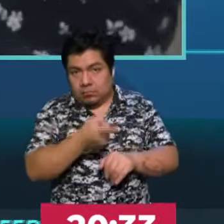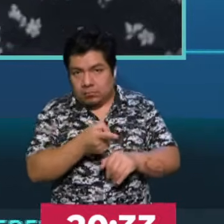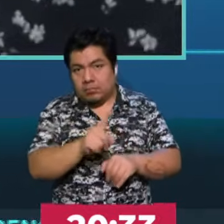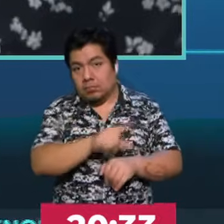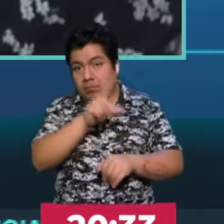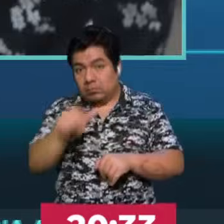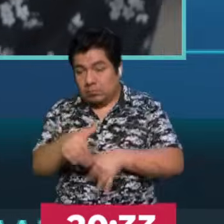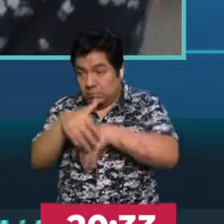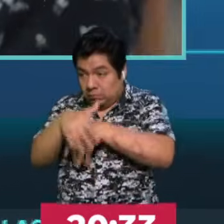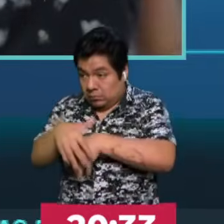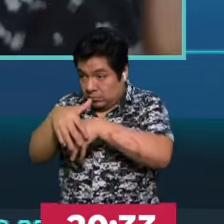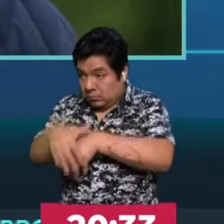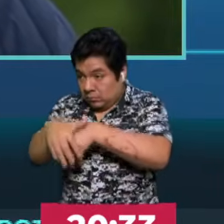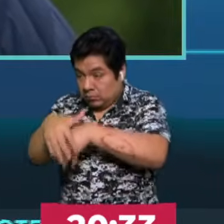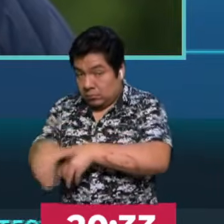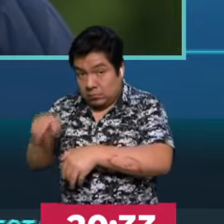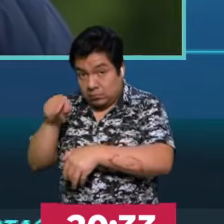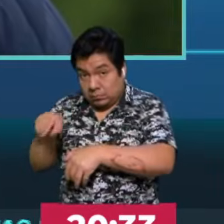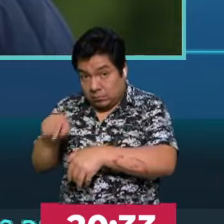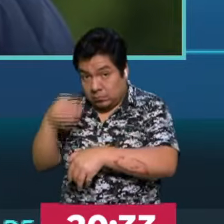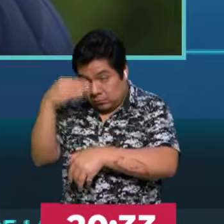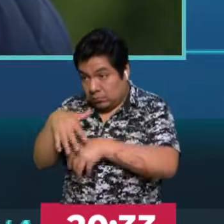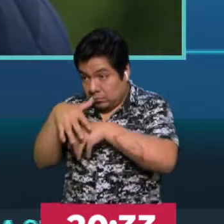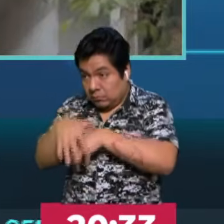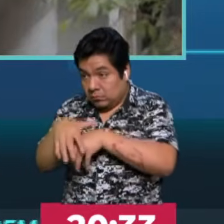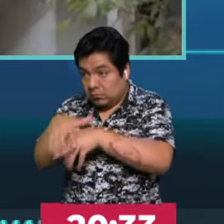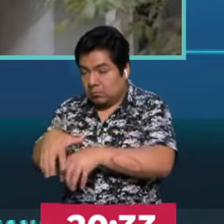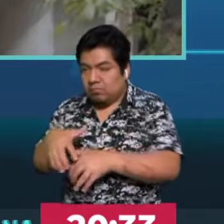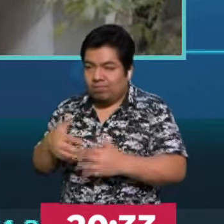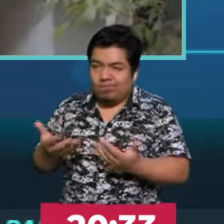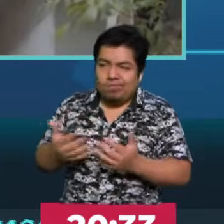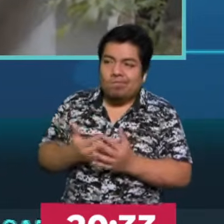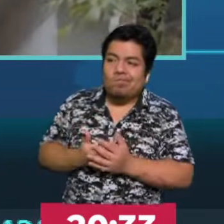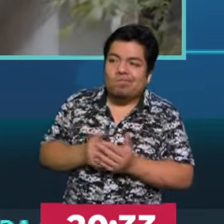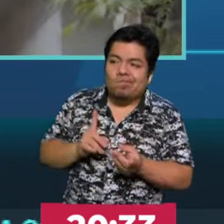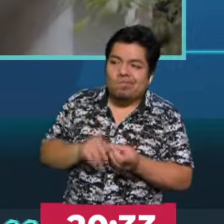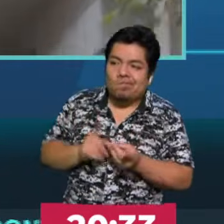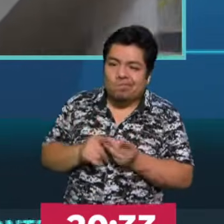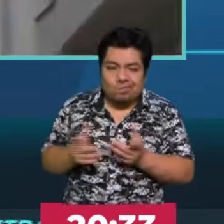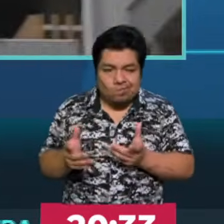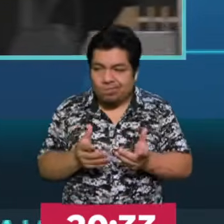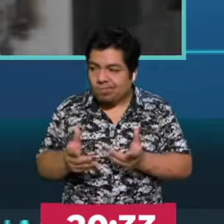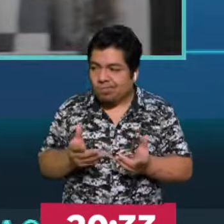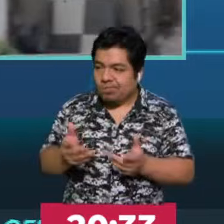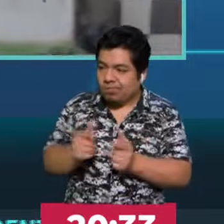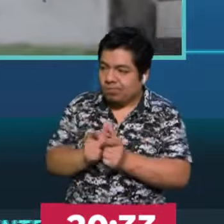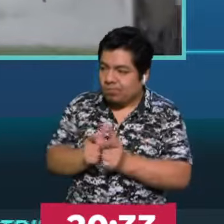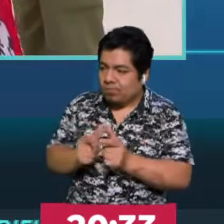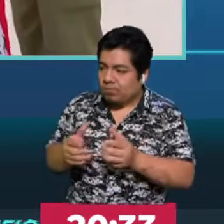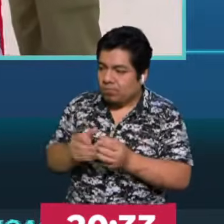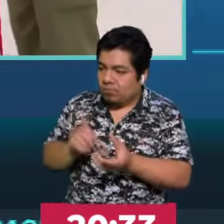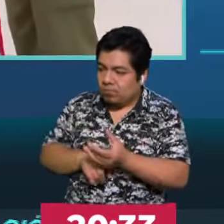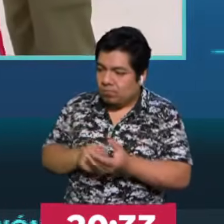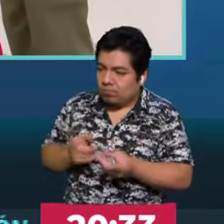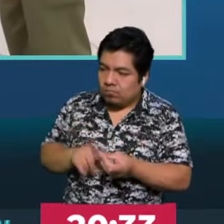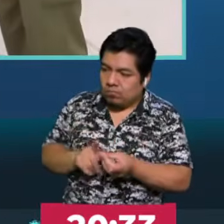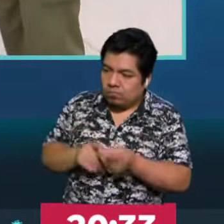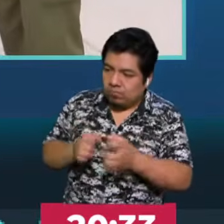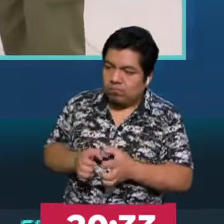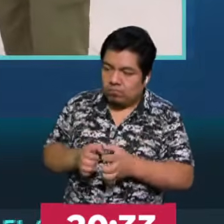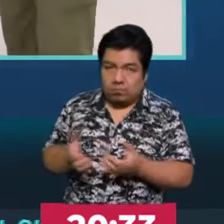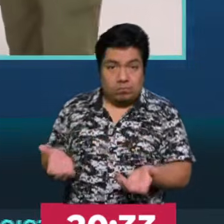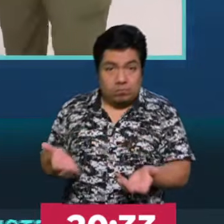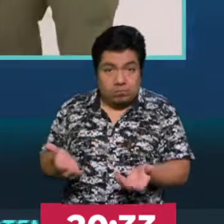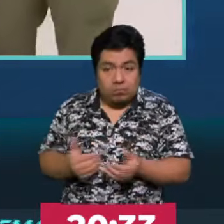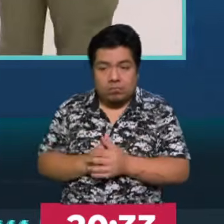la marcha. Ahí es donde ya se volvió como que a ver dónde quedó la bolita, porque resulta que se